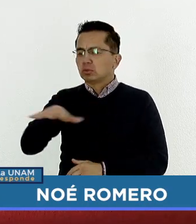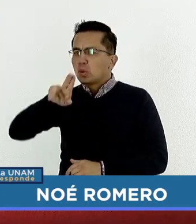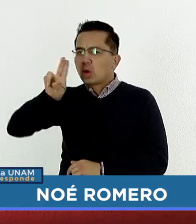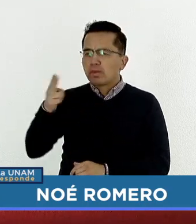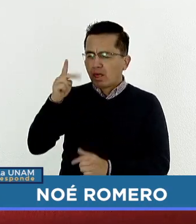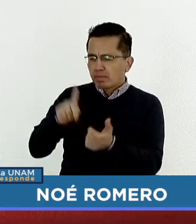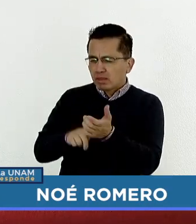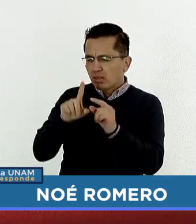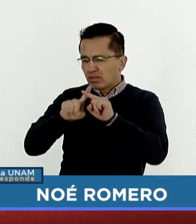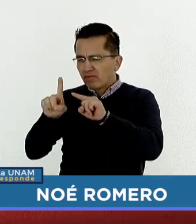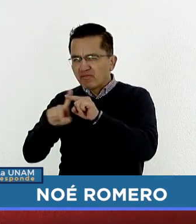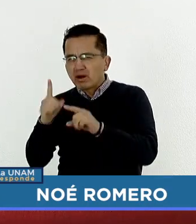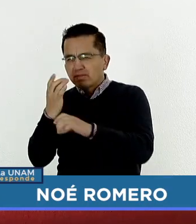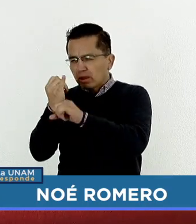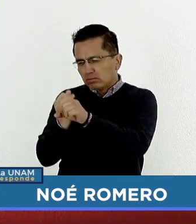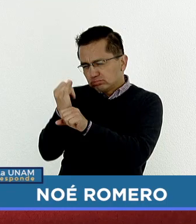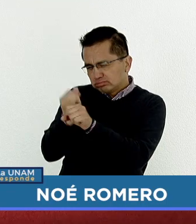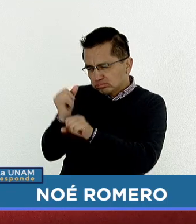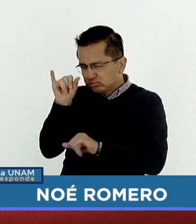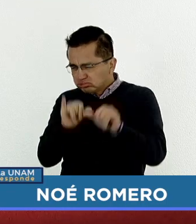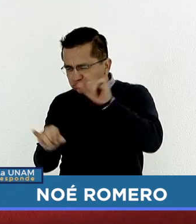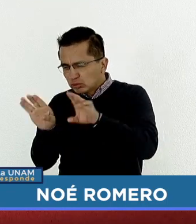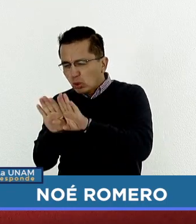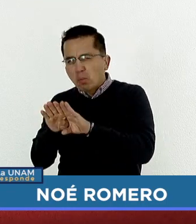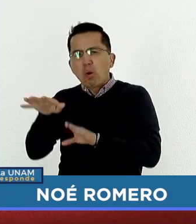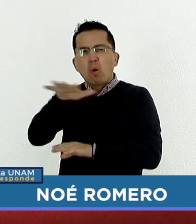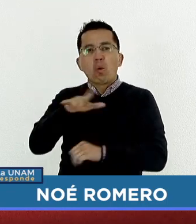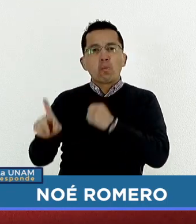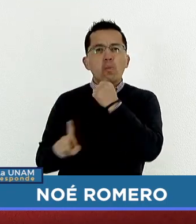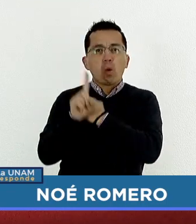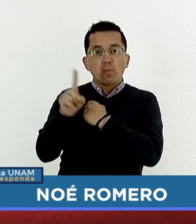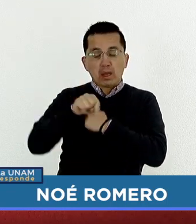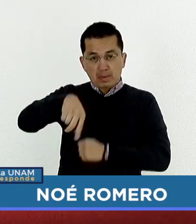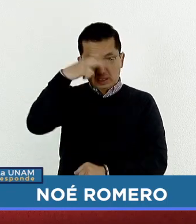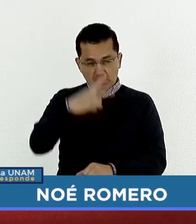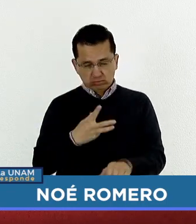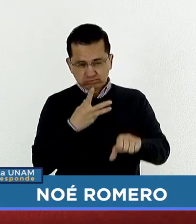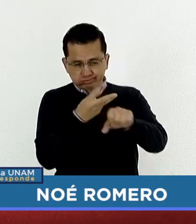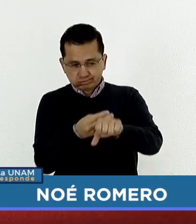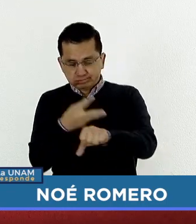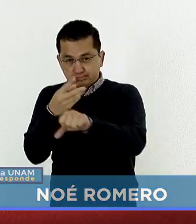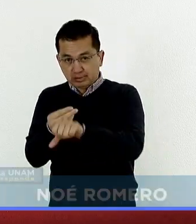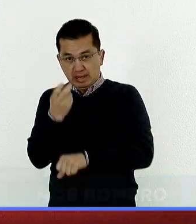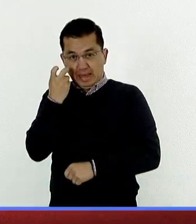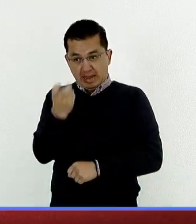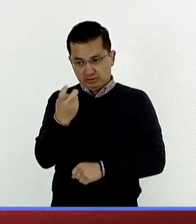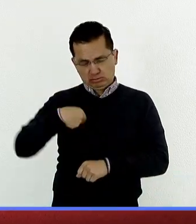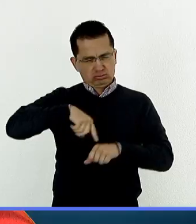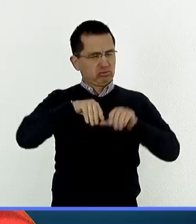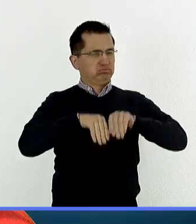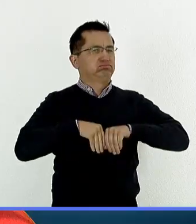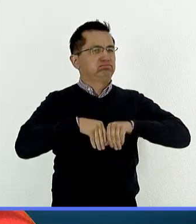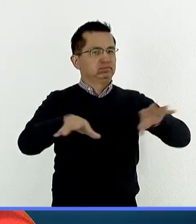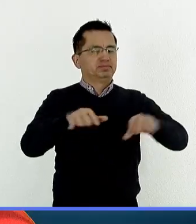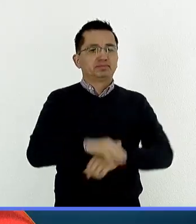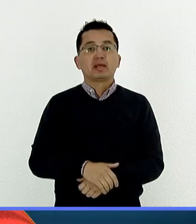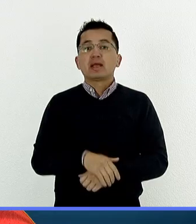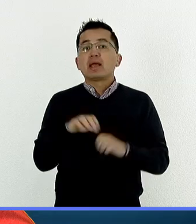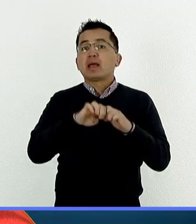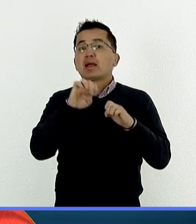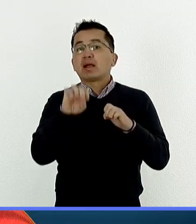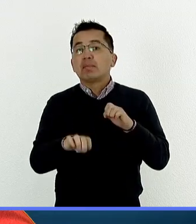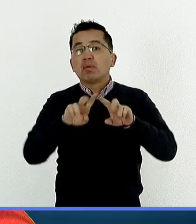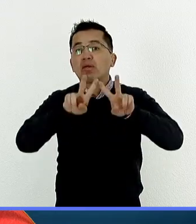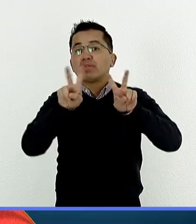a generar soluciones a las distintas problemáticas que enfrentamos como país y también como humanidad por ejemplo la crisis